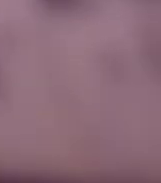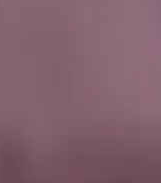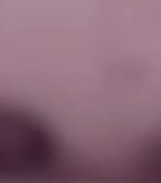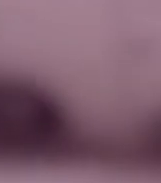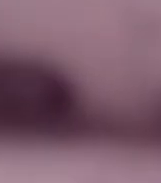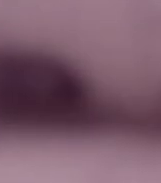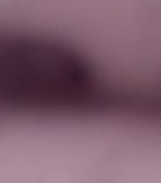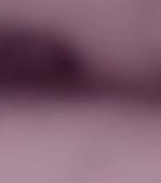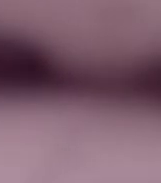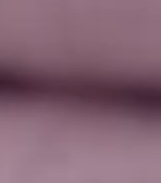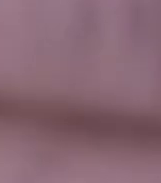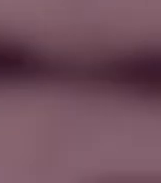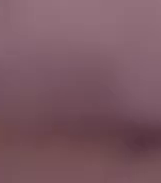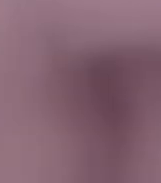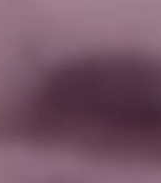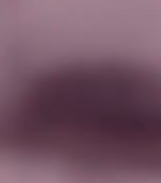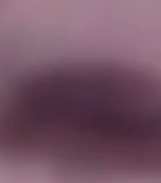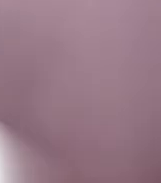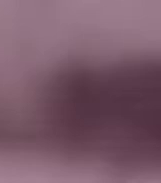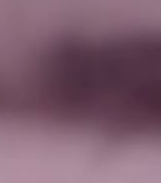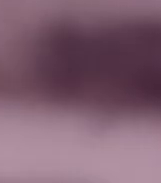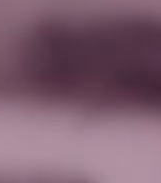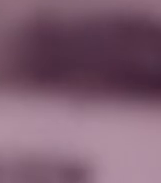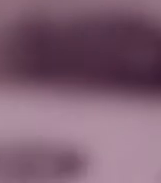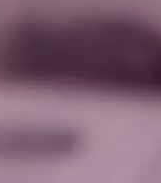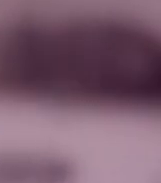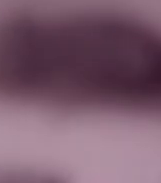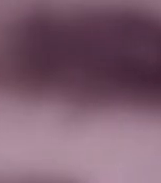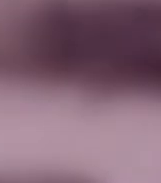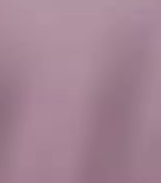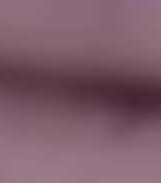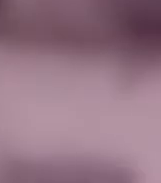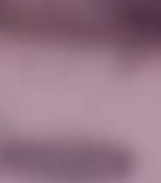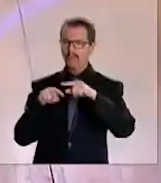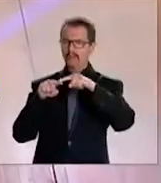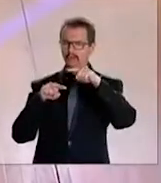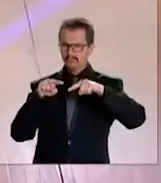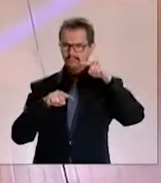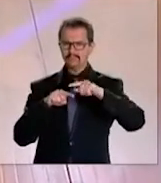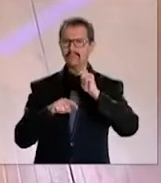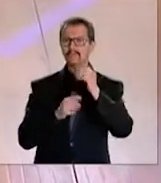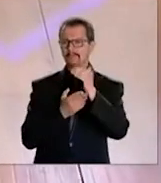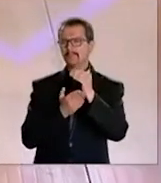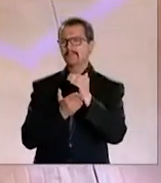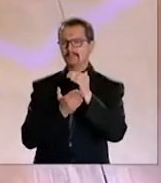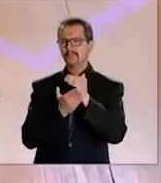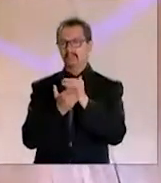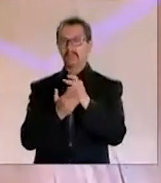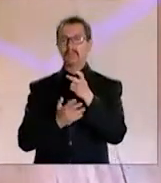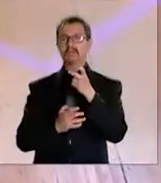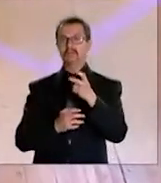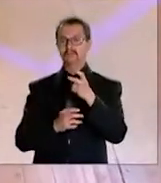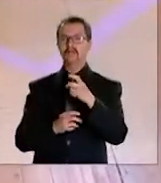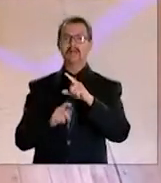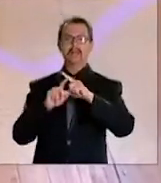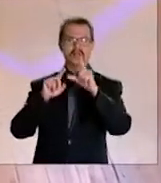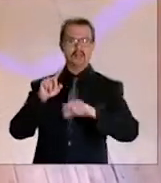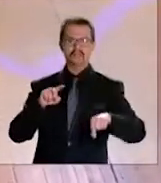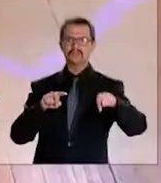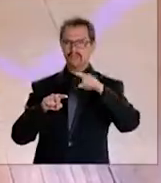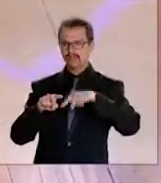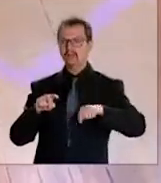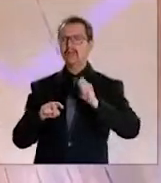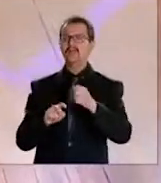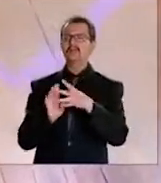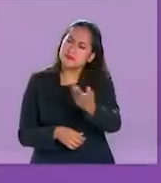elecciones 2018 cobertura especial el segundo debate presidencial realizado en la universidad autónoma